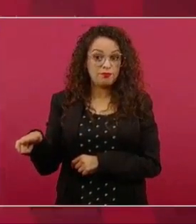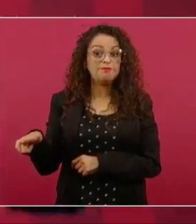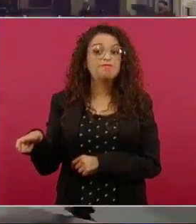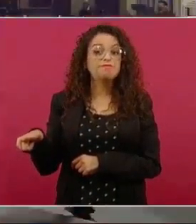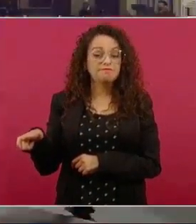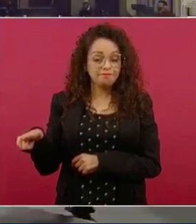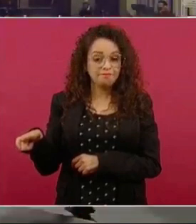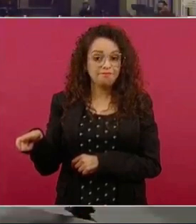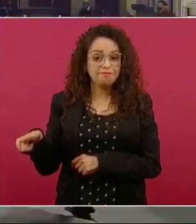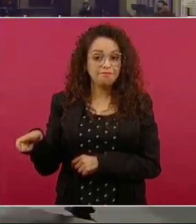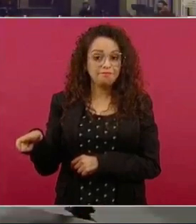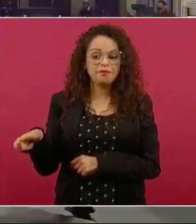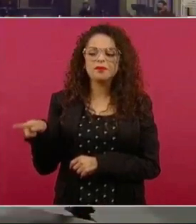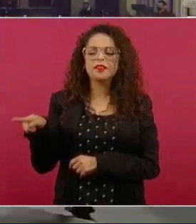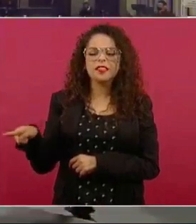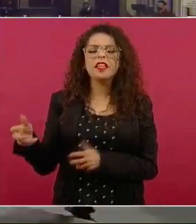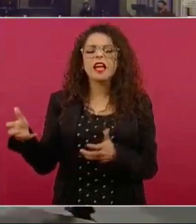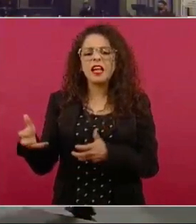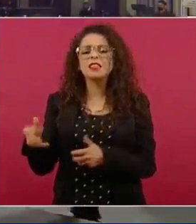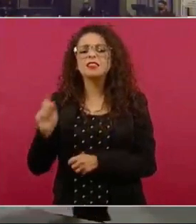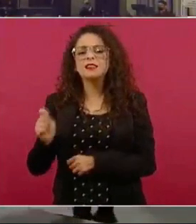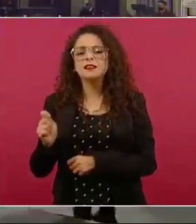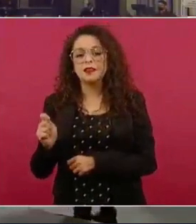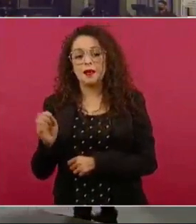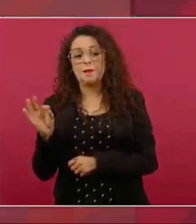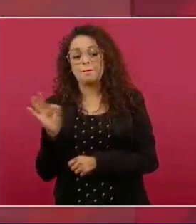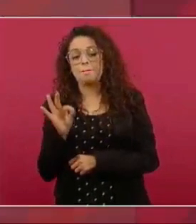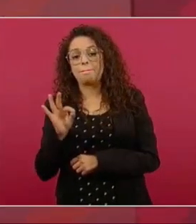para hacer campaña en contra nuestra.